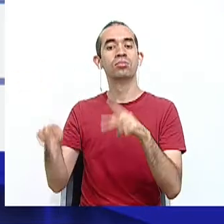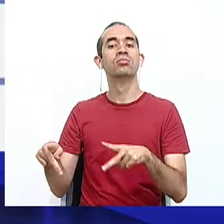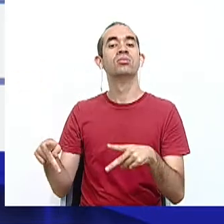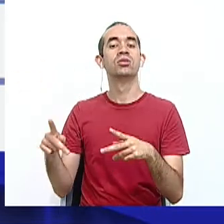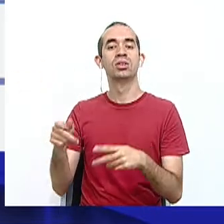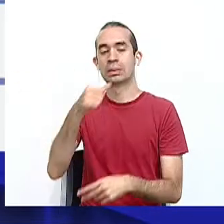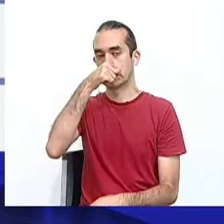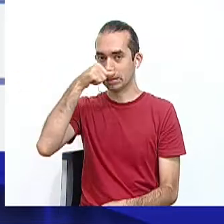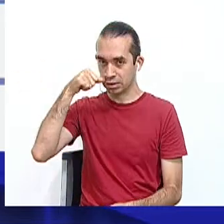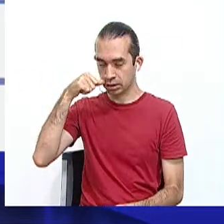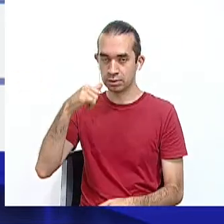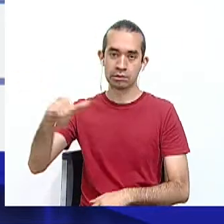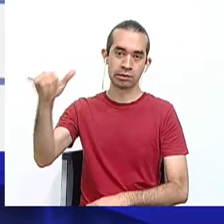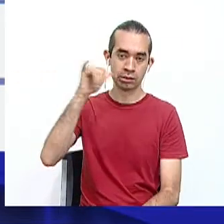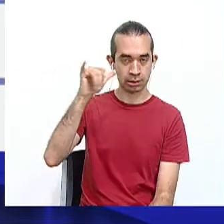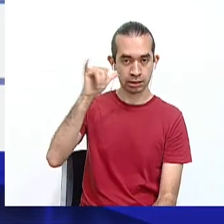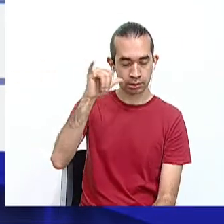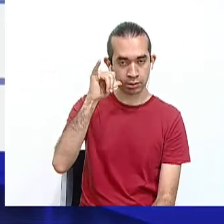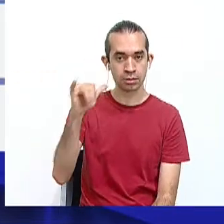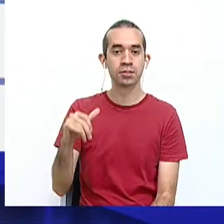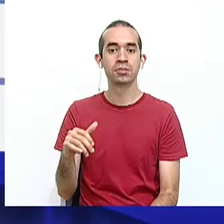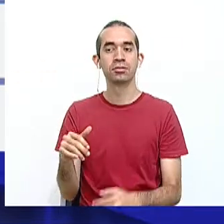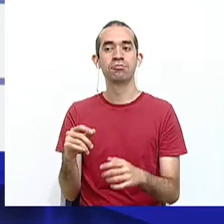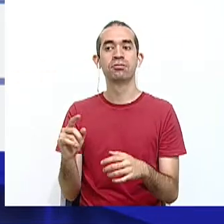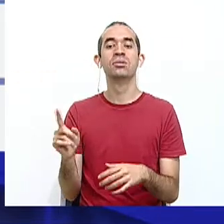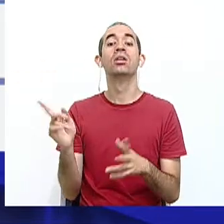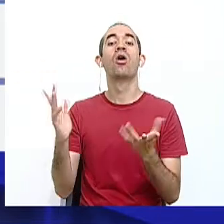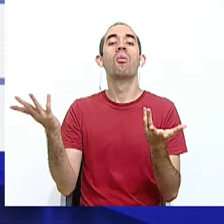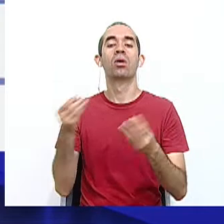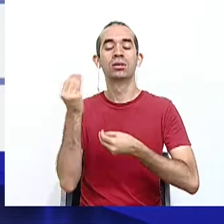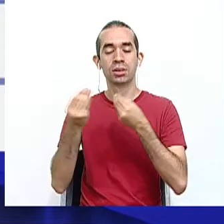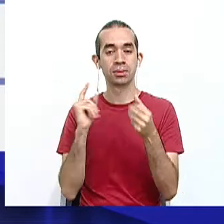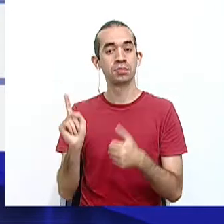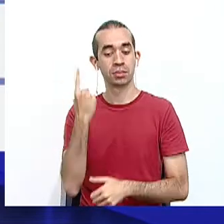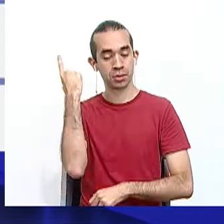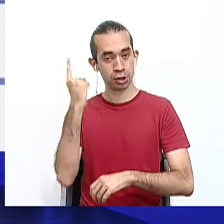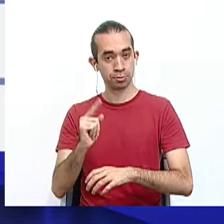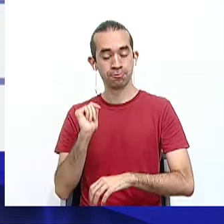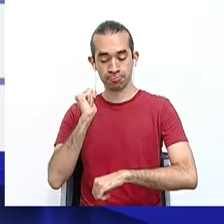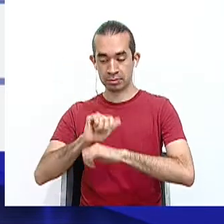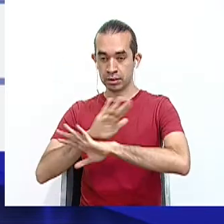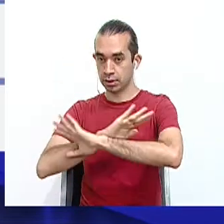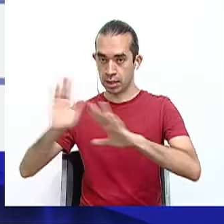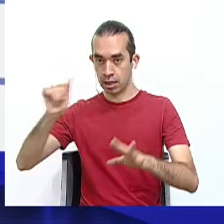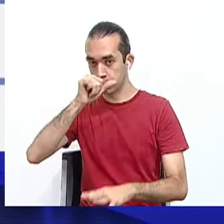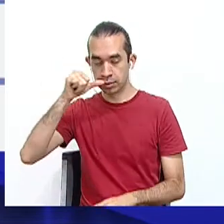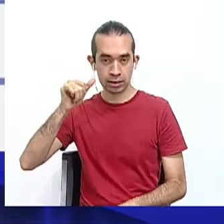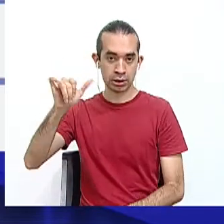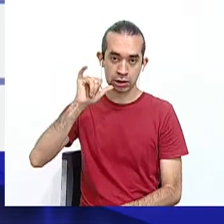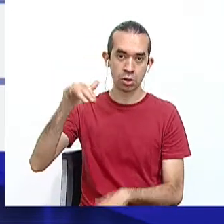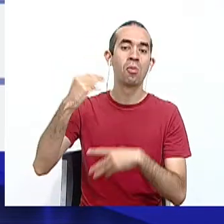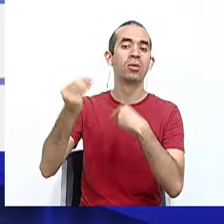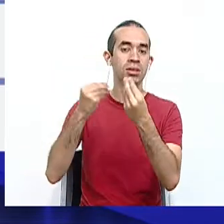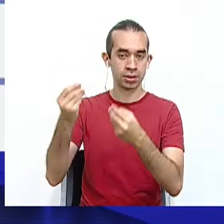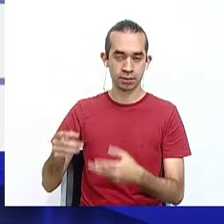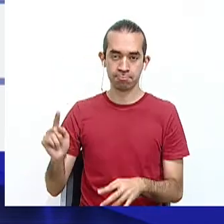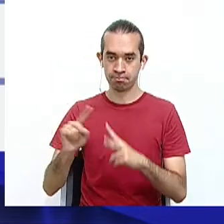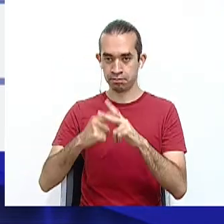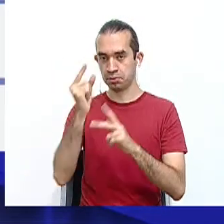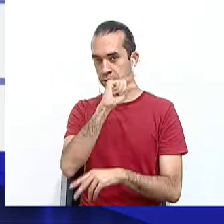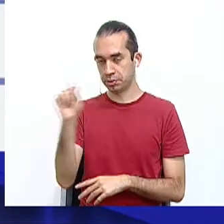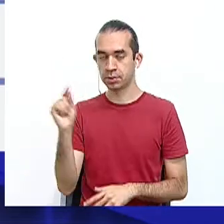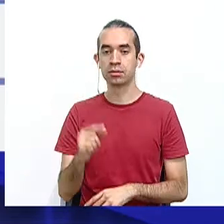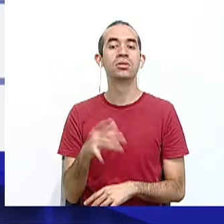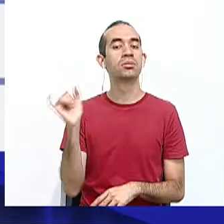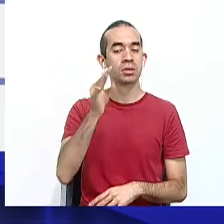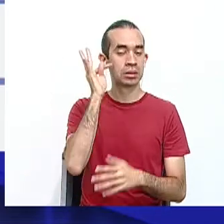en drogadicción y alcoholismo y sus primeras semanas en un intento de recuperación. Además, veremos en este testimonio la afirmación